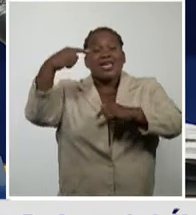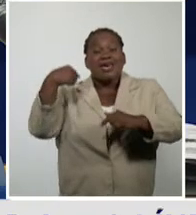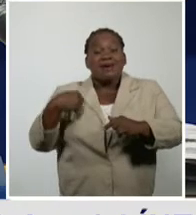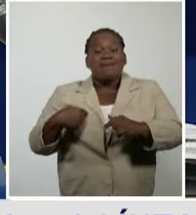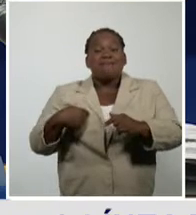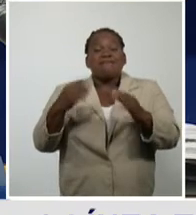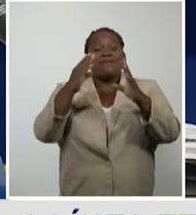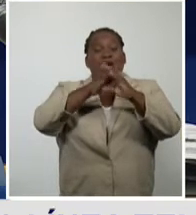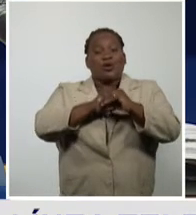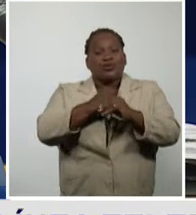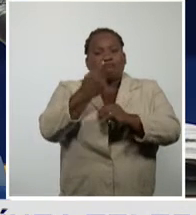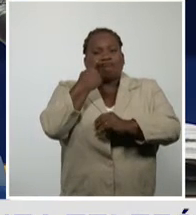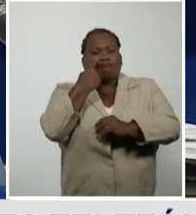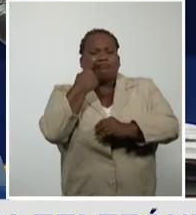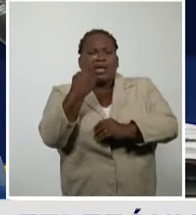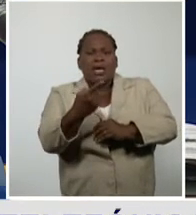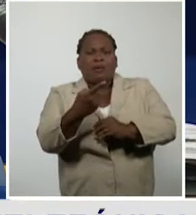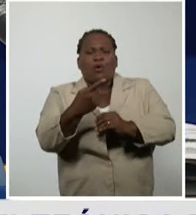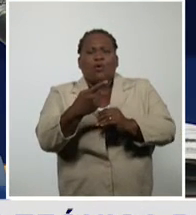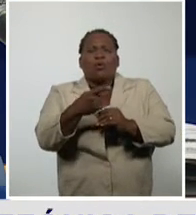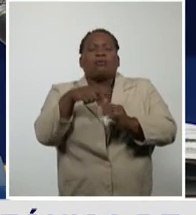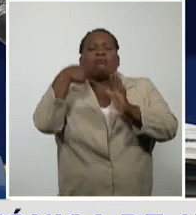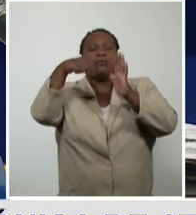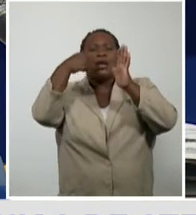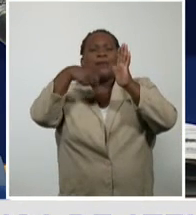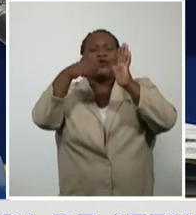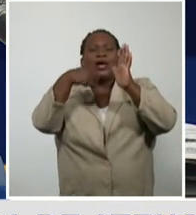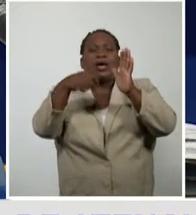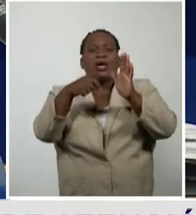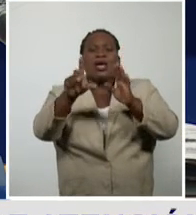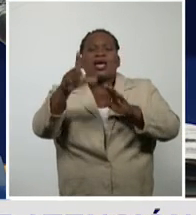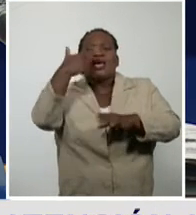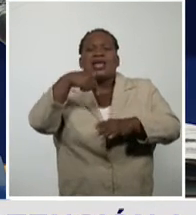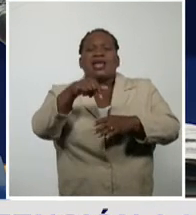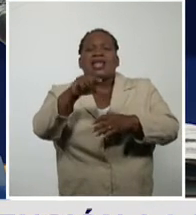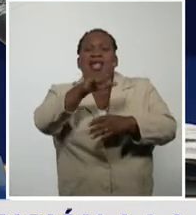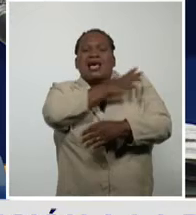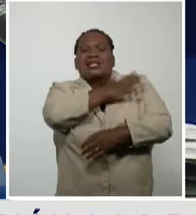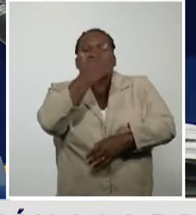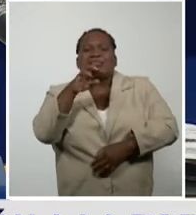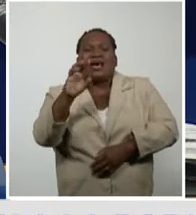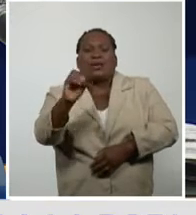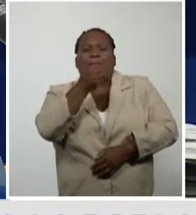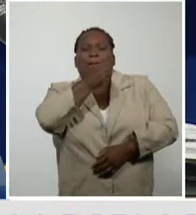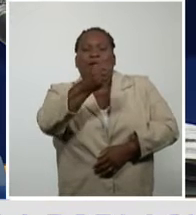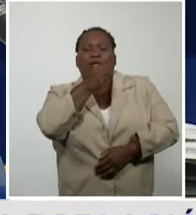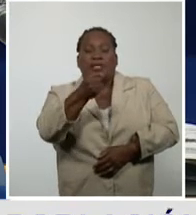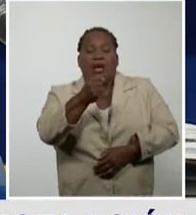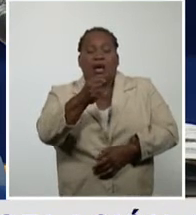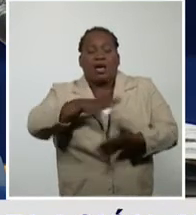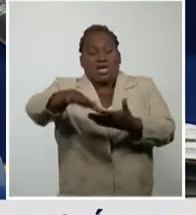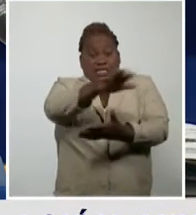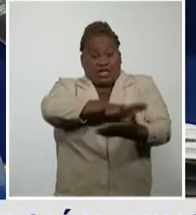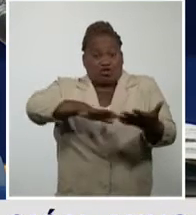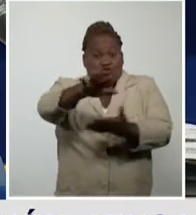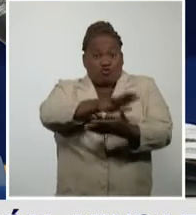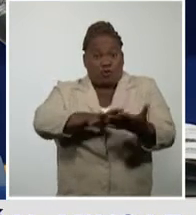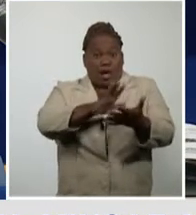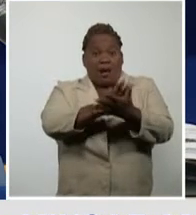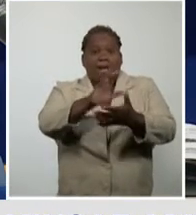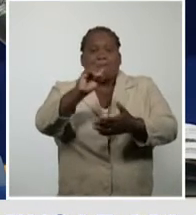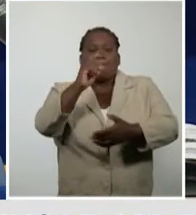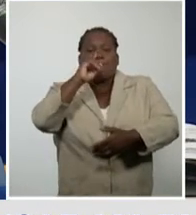un reportaje de Lázaro Manuel Alonso, específicamente en la zona de allí del Mónaco, digo la parte que yo